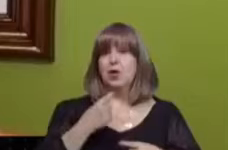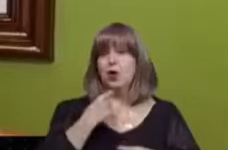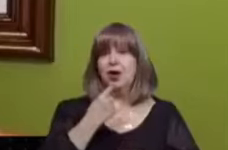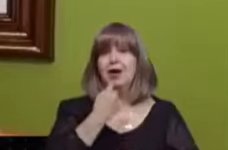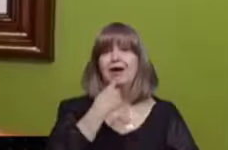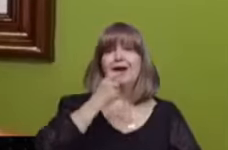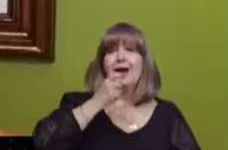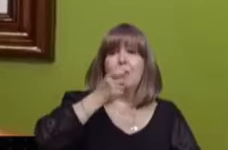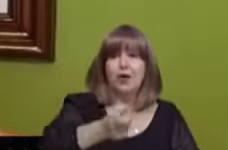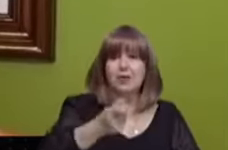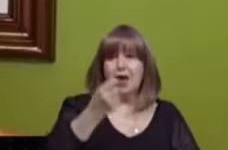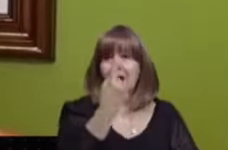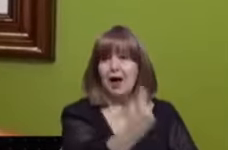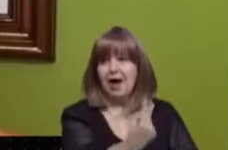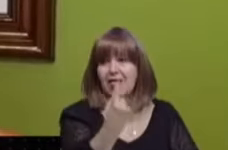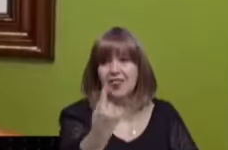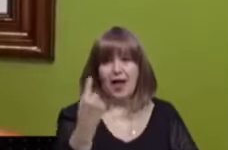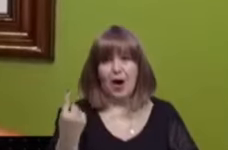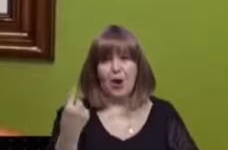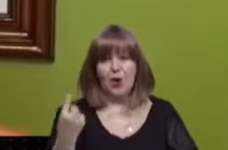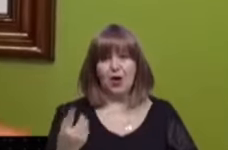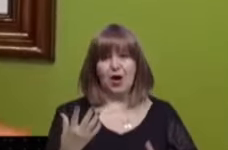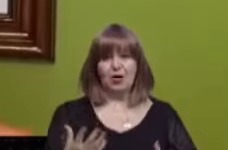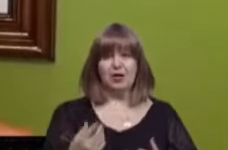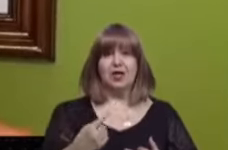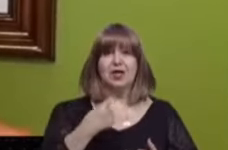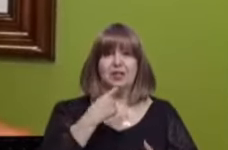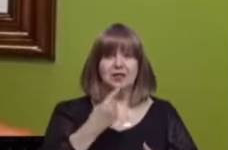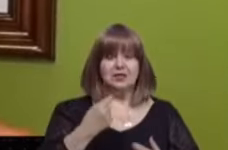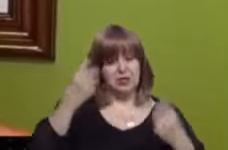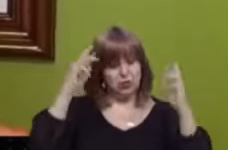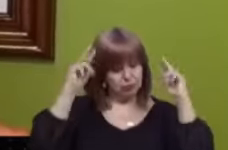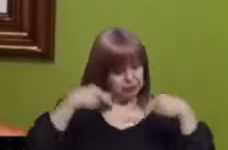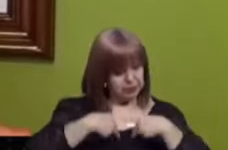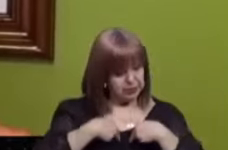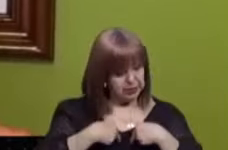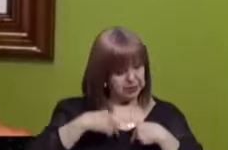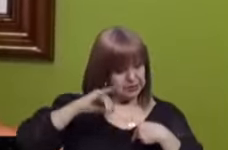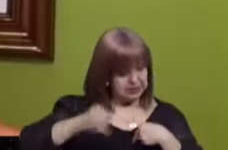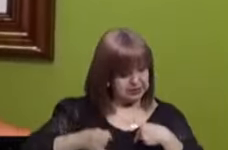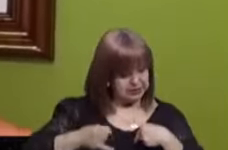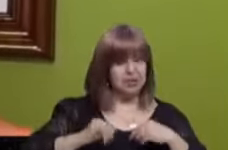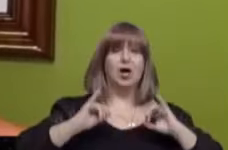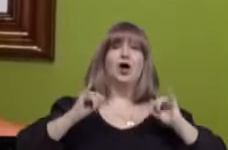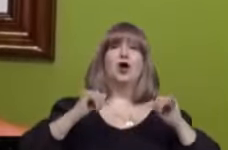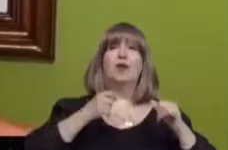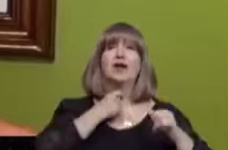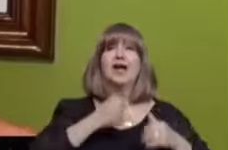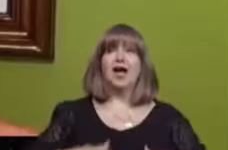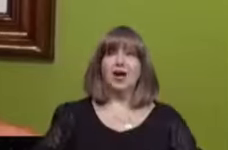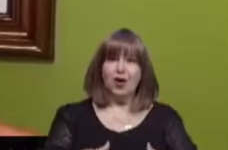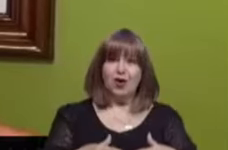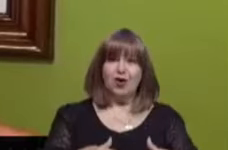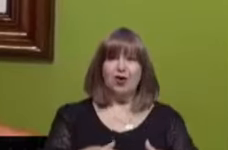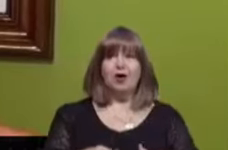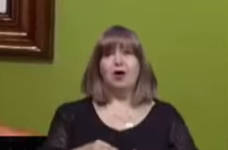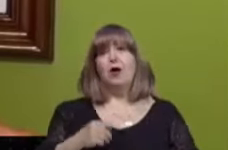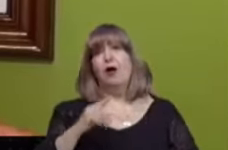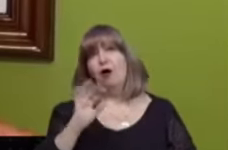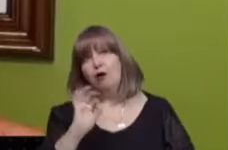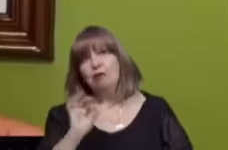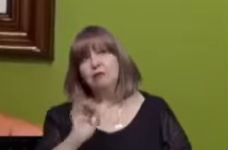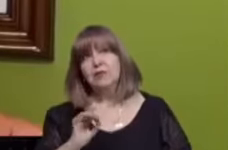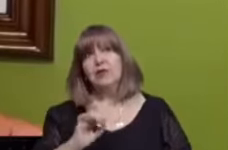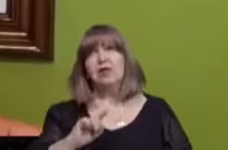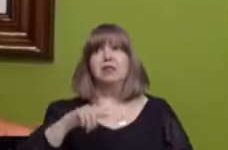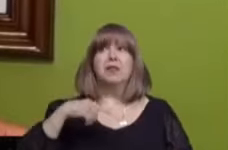tiene cada uno. Es tan válido que vos quieras tener hijos siendo joven, como que los quieras tener siendo más grande, como que no los